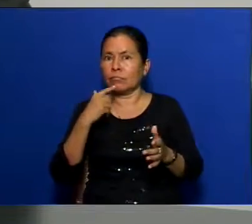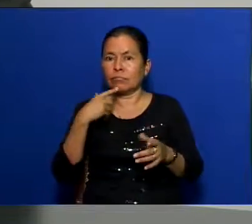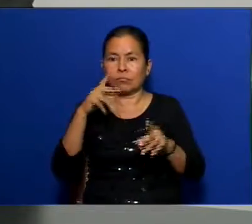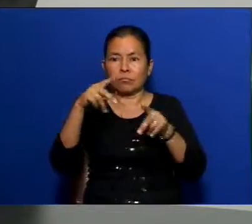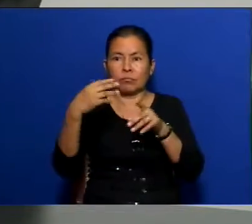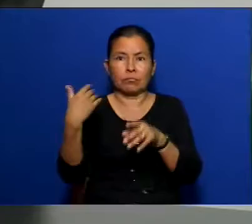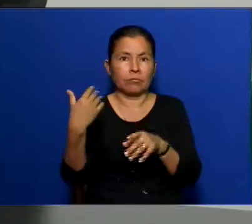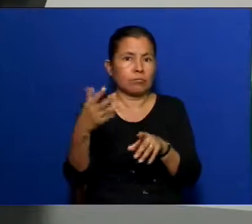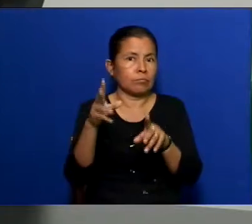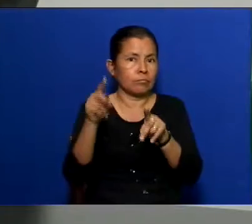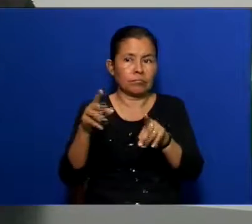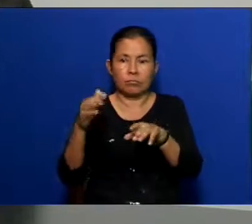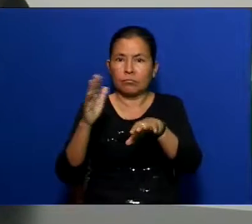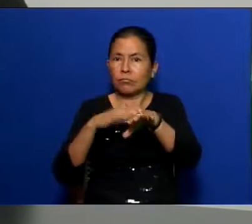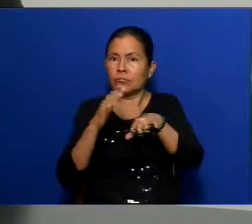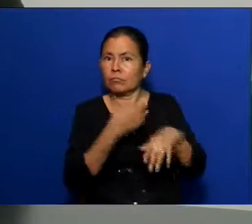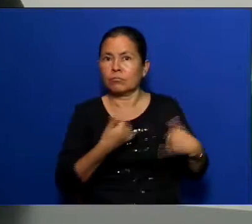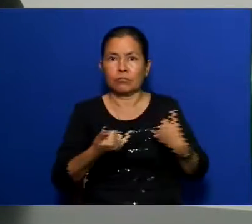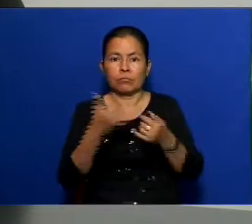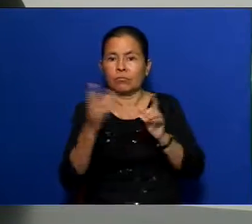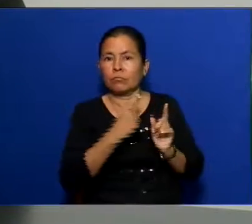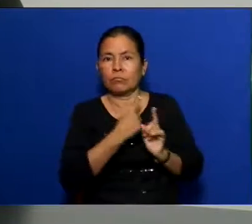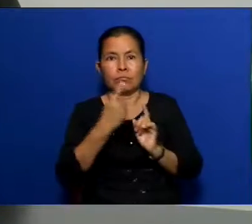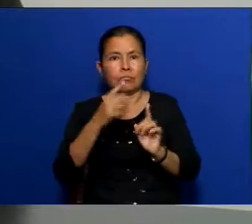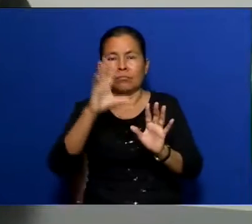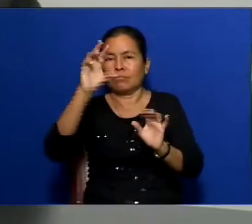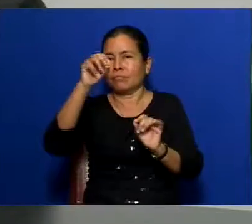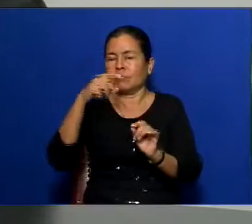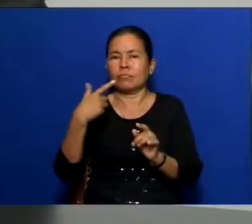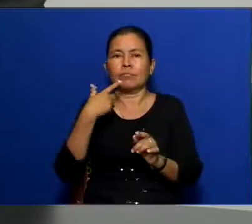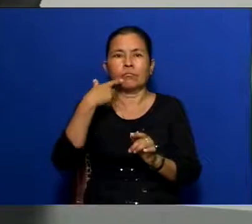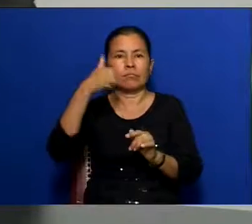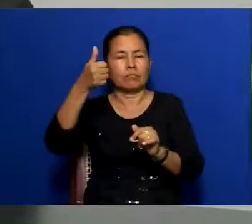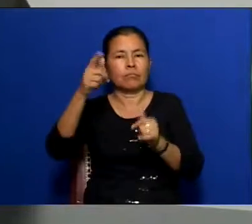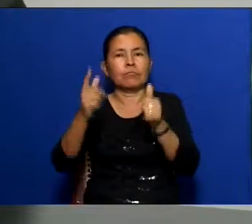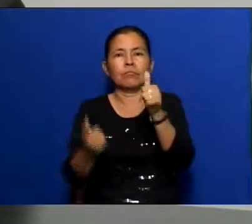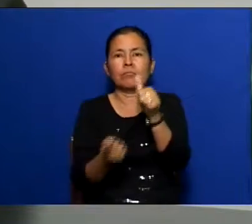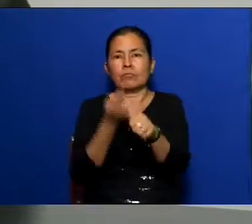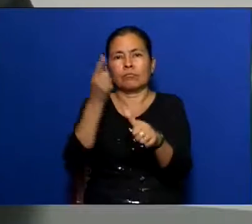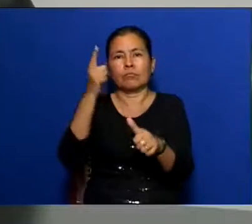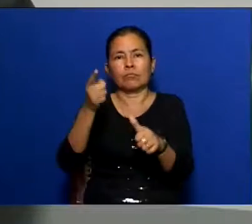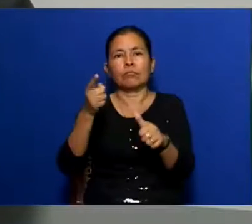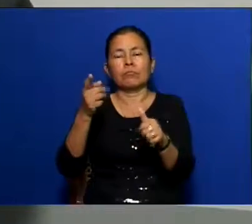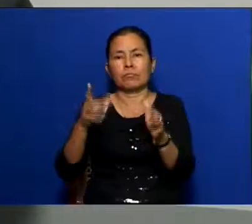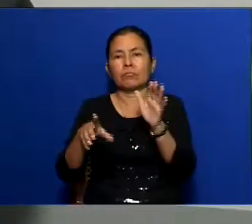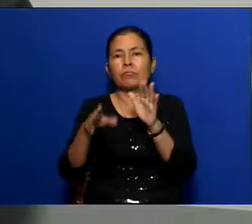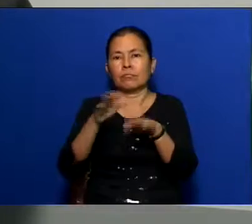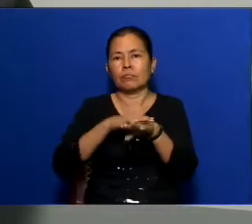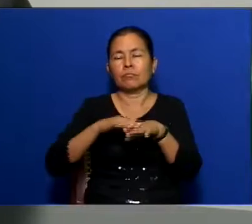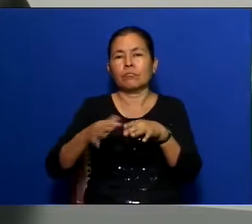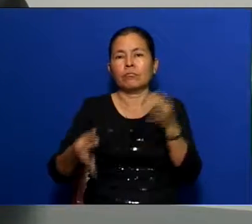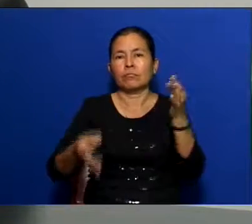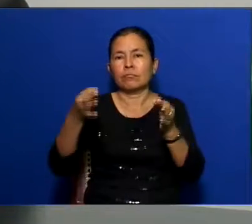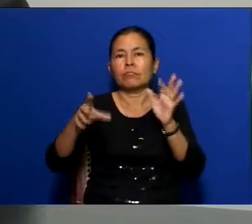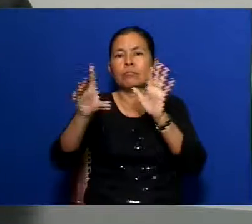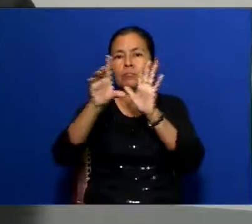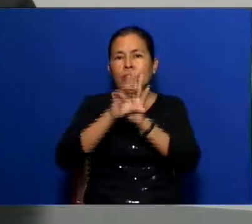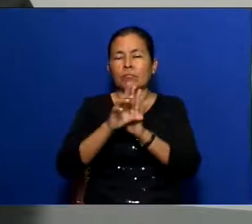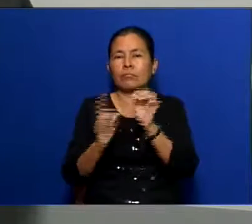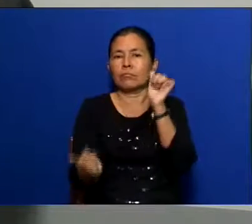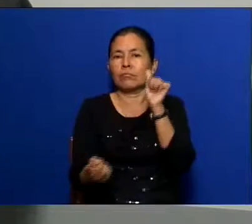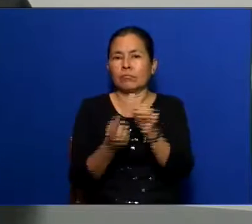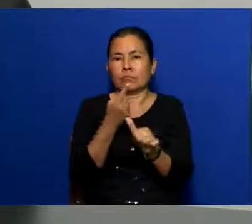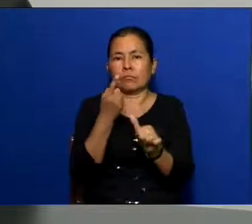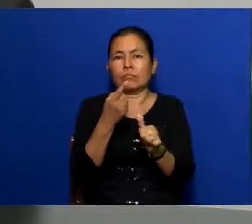personas, ni de otras instituciones que no sean aquellas que están facultadas por ley, que son principalmente en los